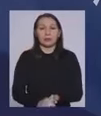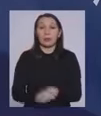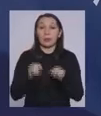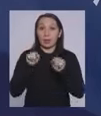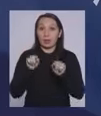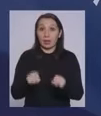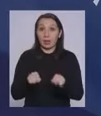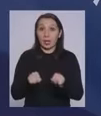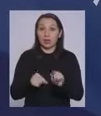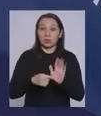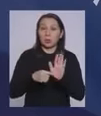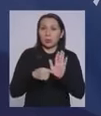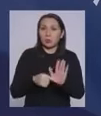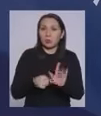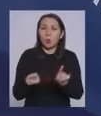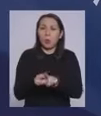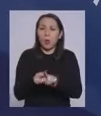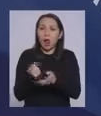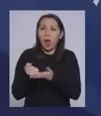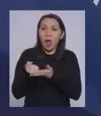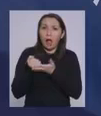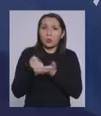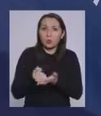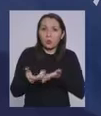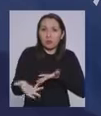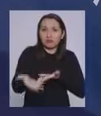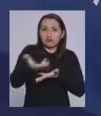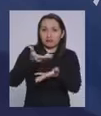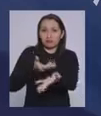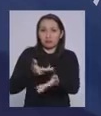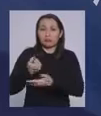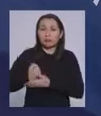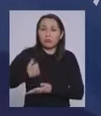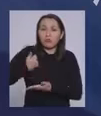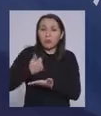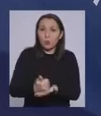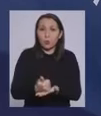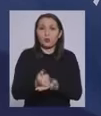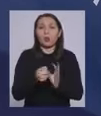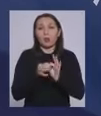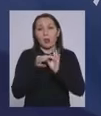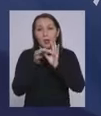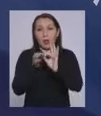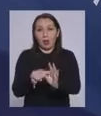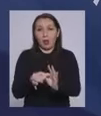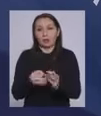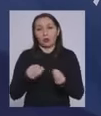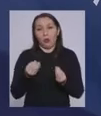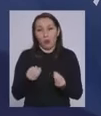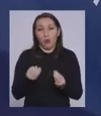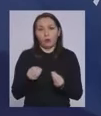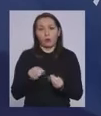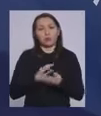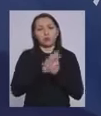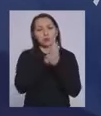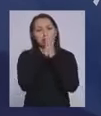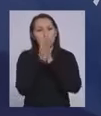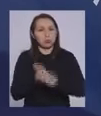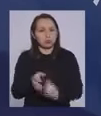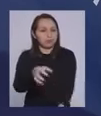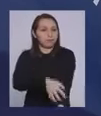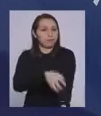Este gesto o esta ayuda solidaria la agradecemos obviamente a todas las